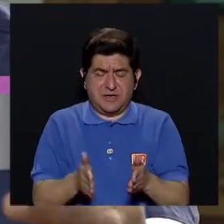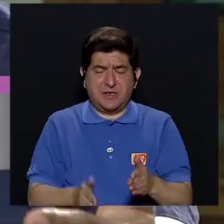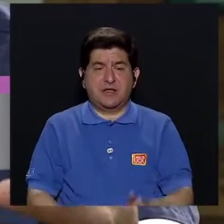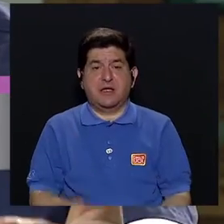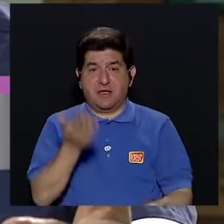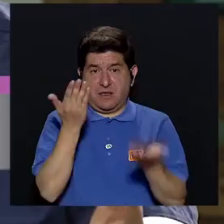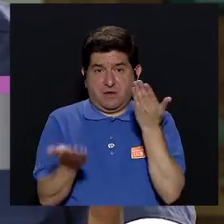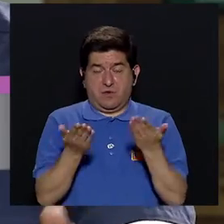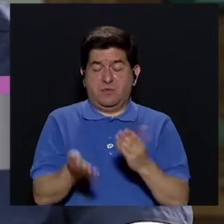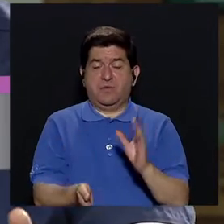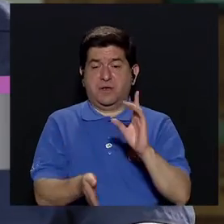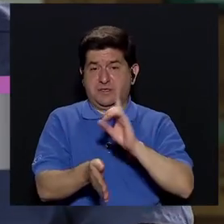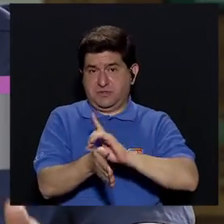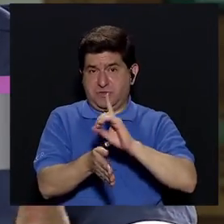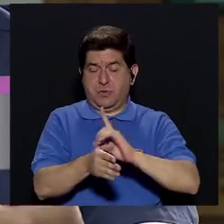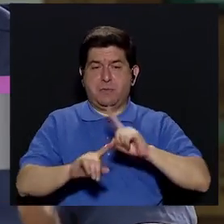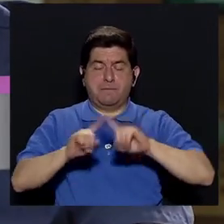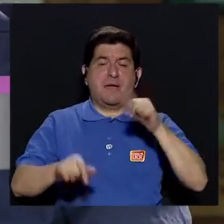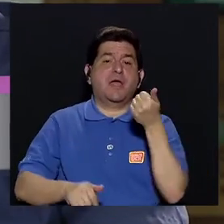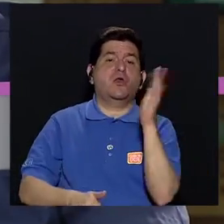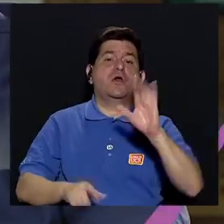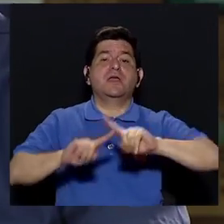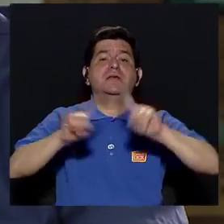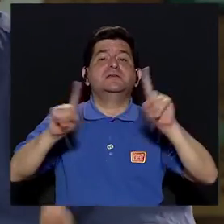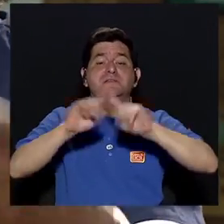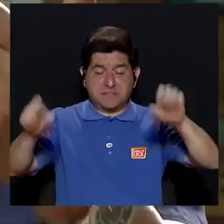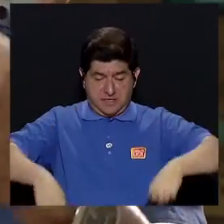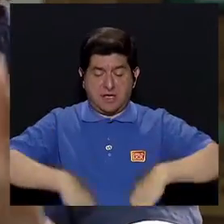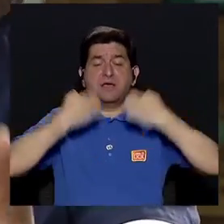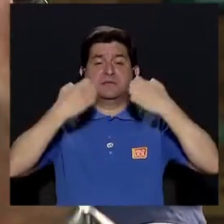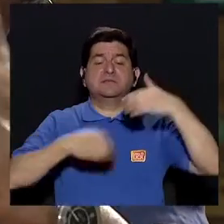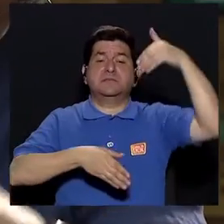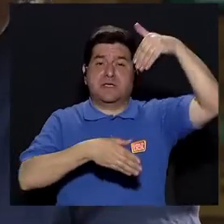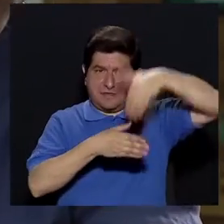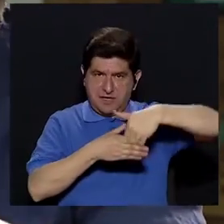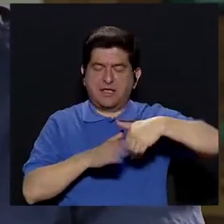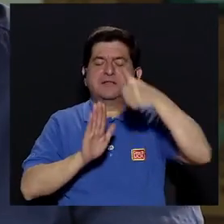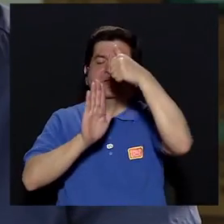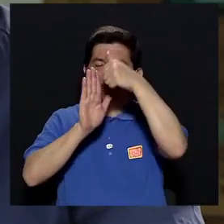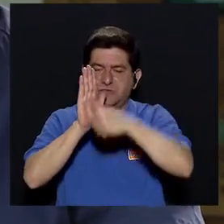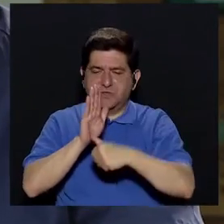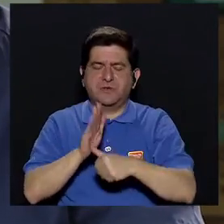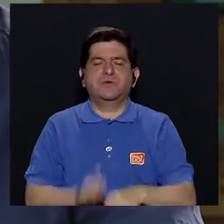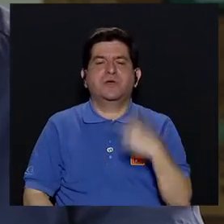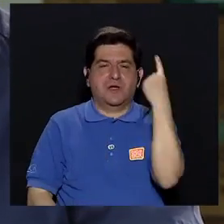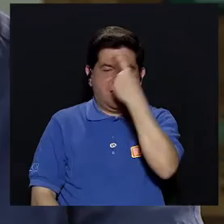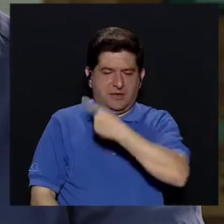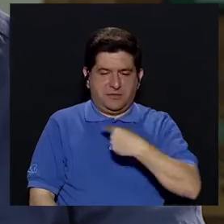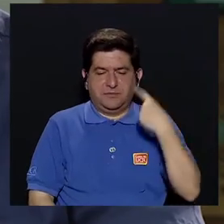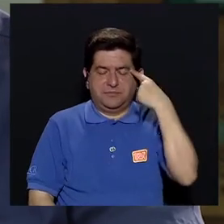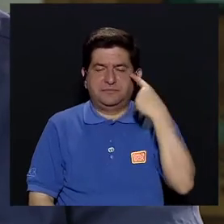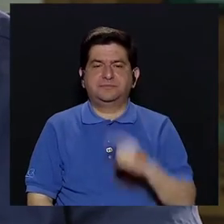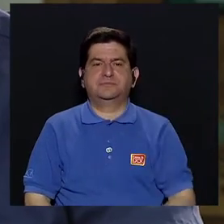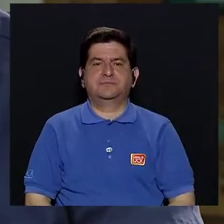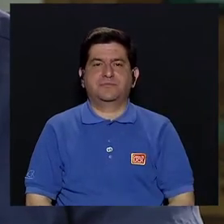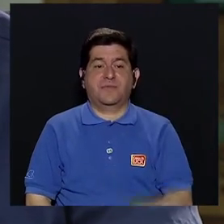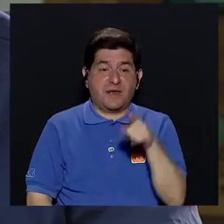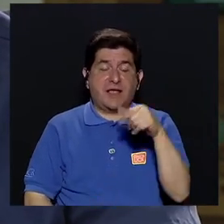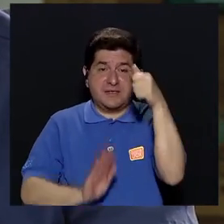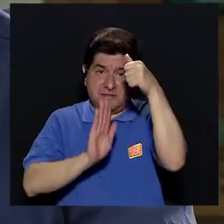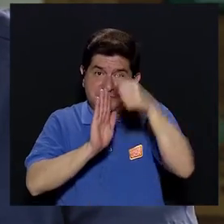tenemos aproximadamente 15 diferentes especialidades dentro de la que está la cirugía maxilofacial. Y la